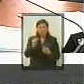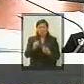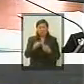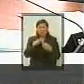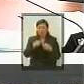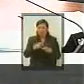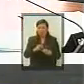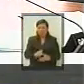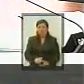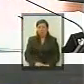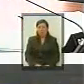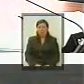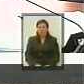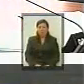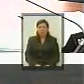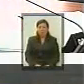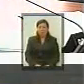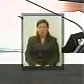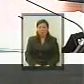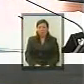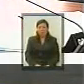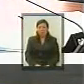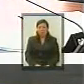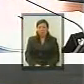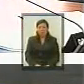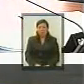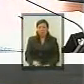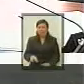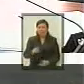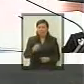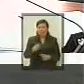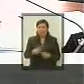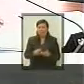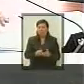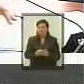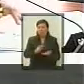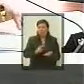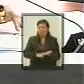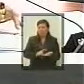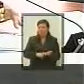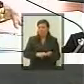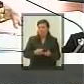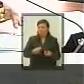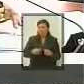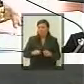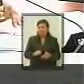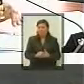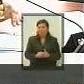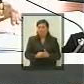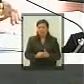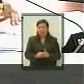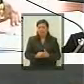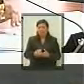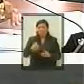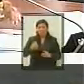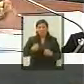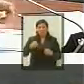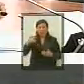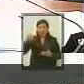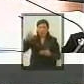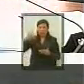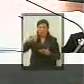promover eh vía la exoneración del cobro de impuesto general a las ventas de los pasajes